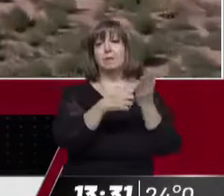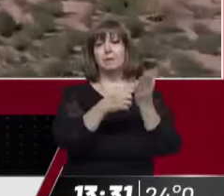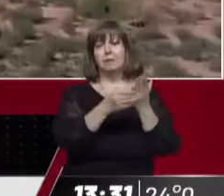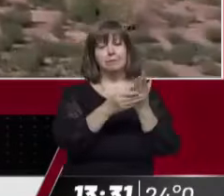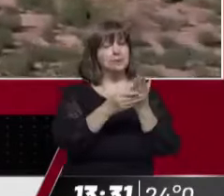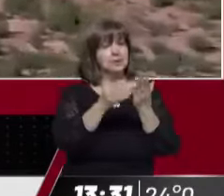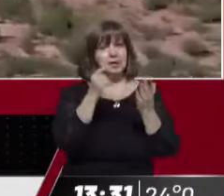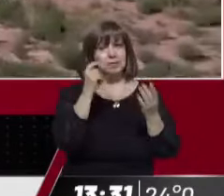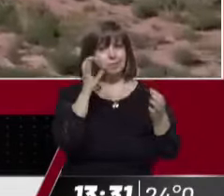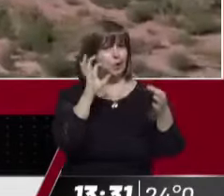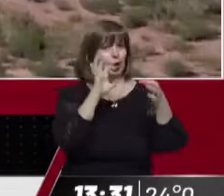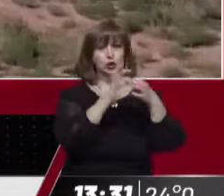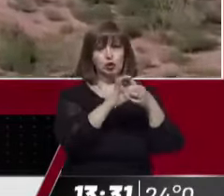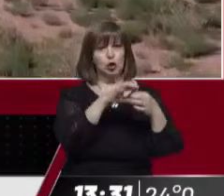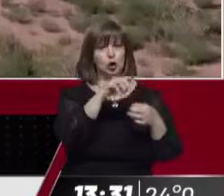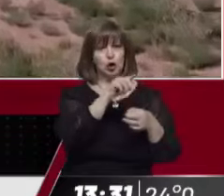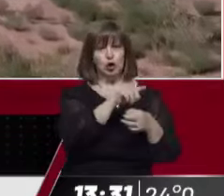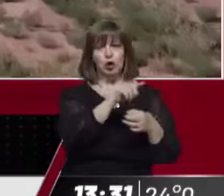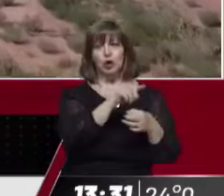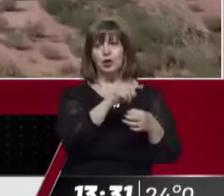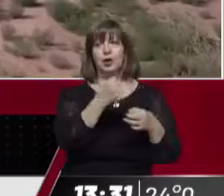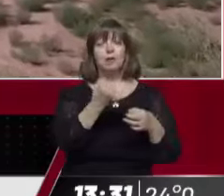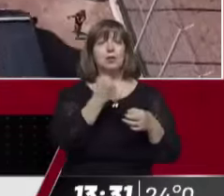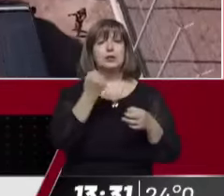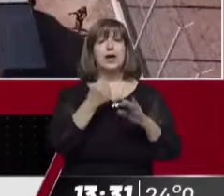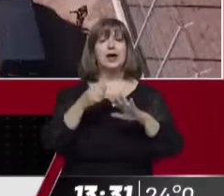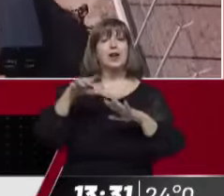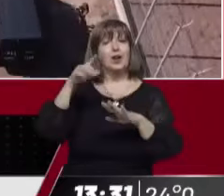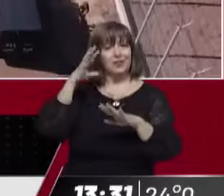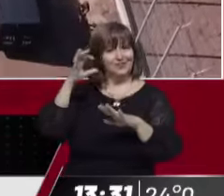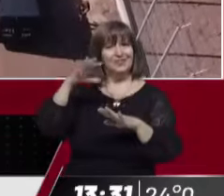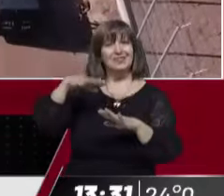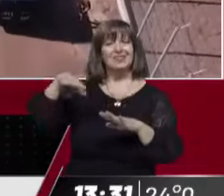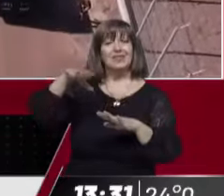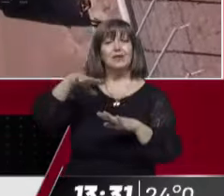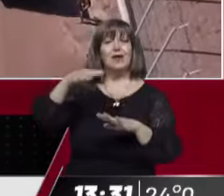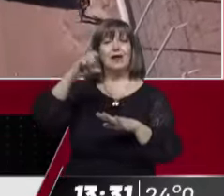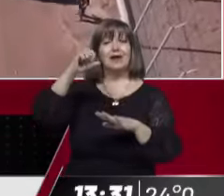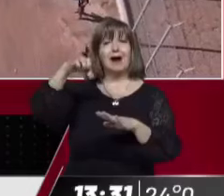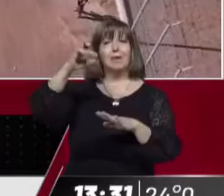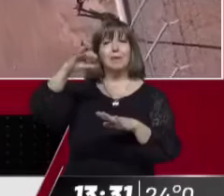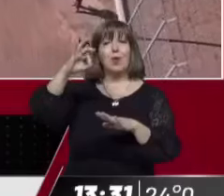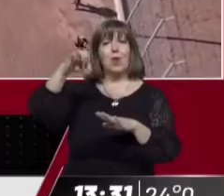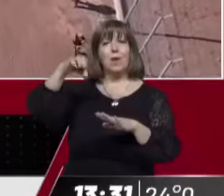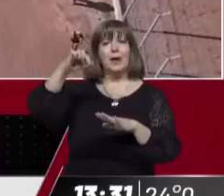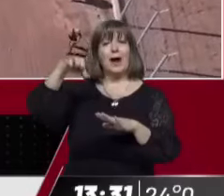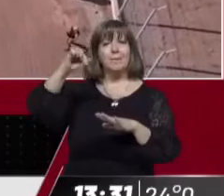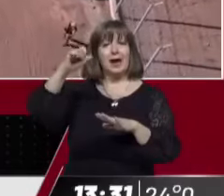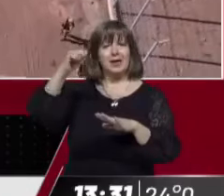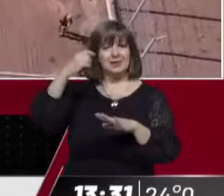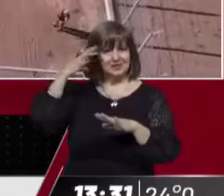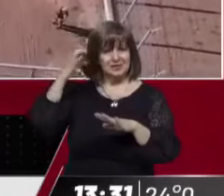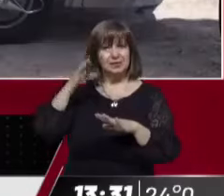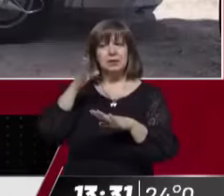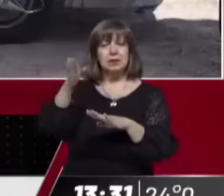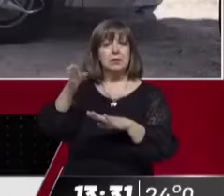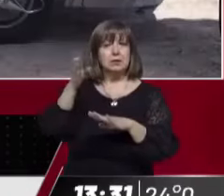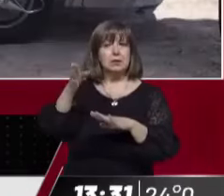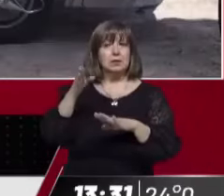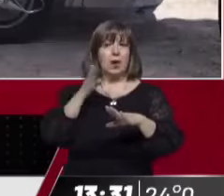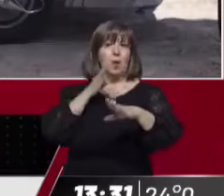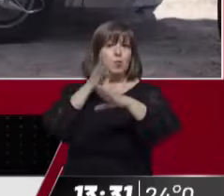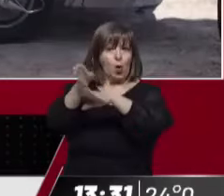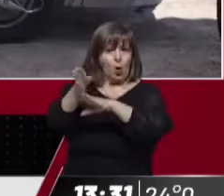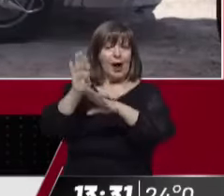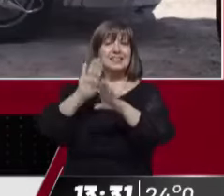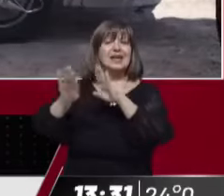los operativos, y en esto me refiero no solo a Campo Papa, sino también al operativo que tuvo que ver con una banda dedicada a entraderas